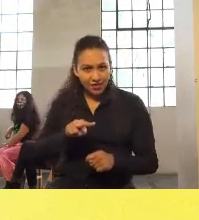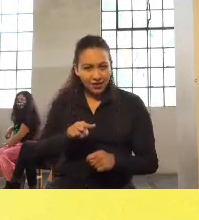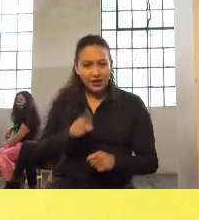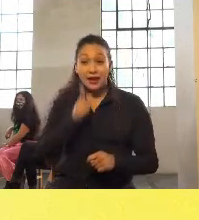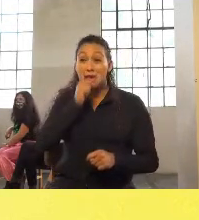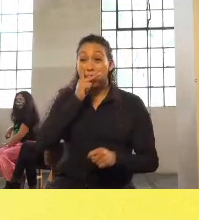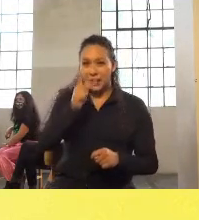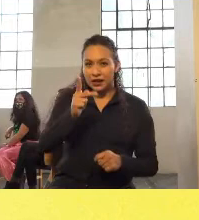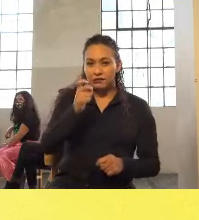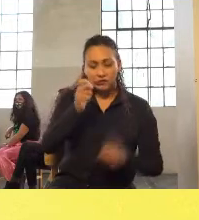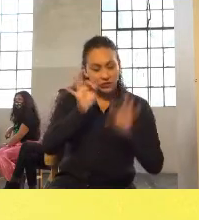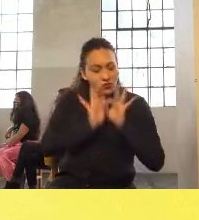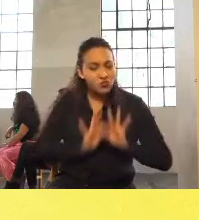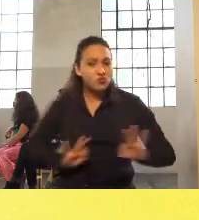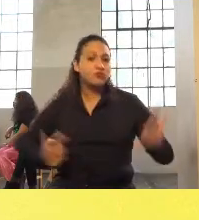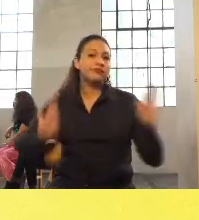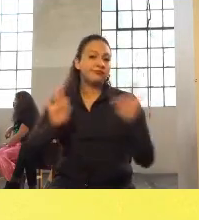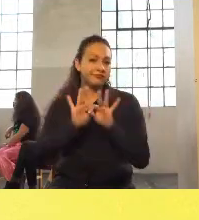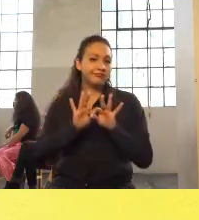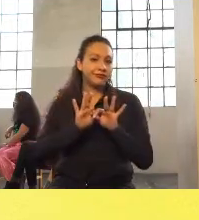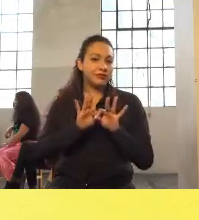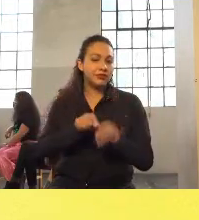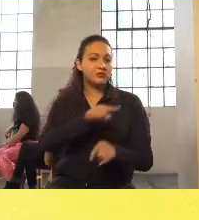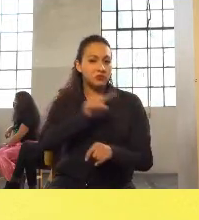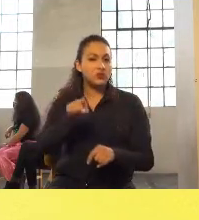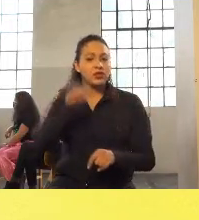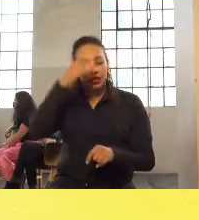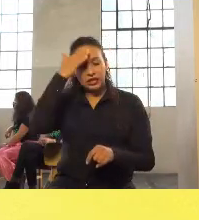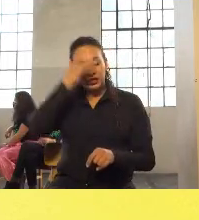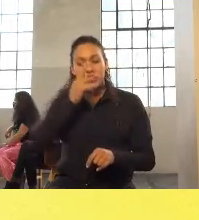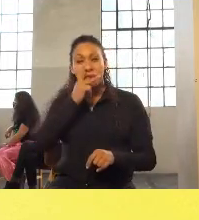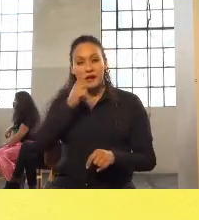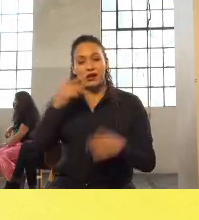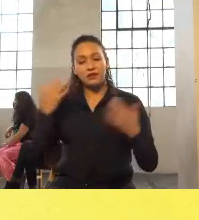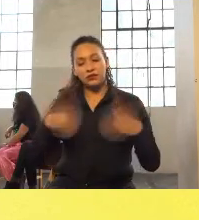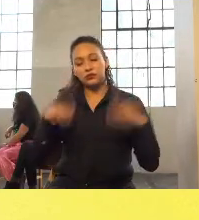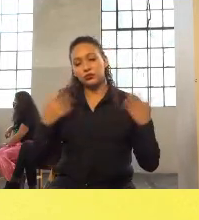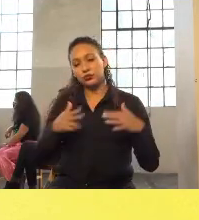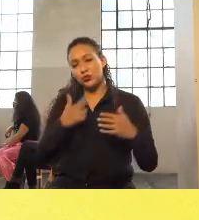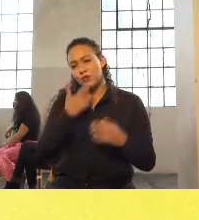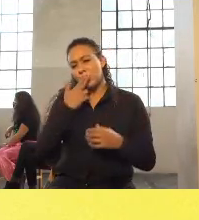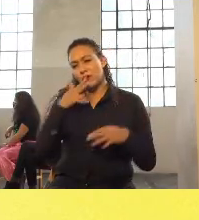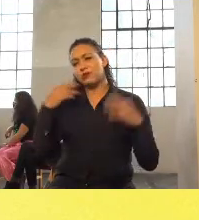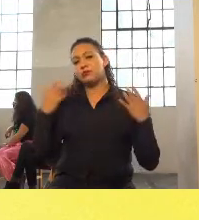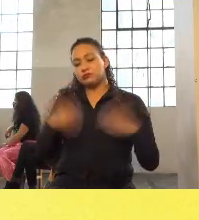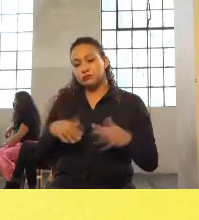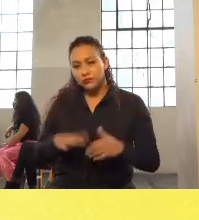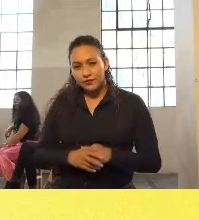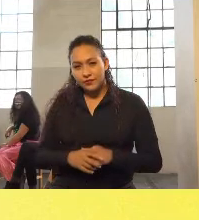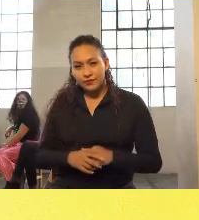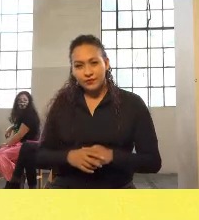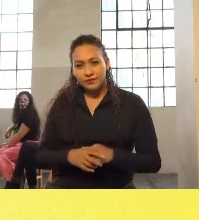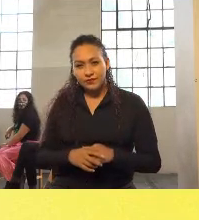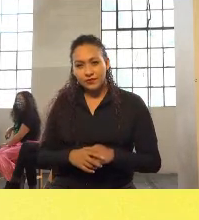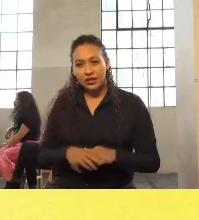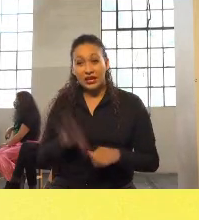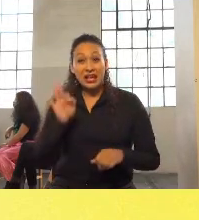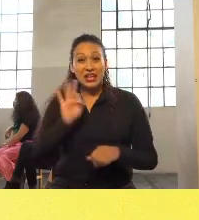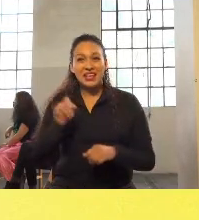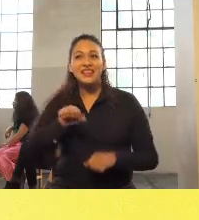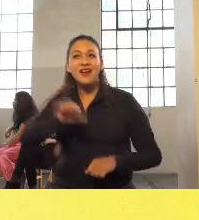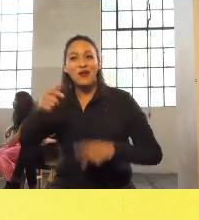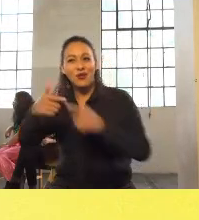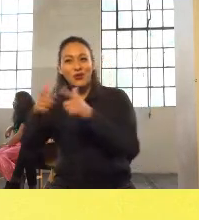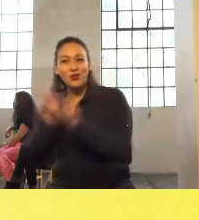quería como mencionar eso, porque sí hay gente que está diciendo, no soy feminista, pero no desde el, no, yo que voy a hacer esas viejas locas feas